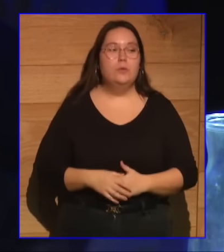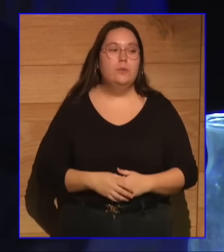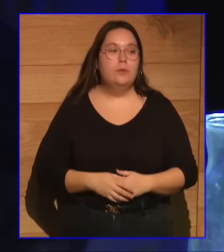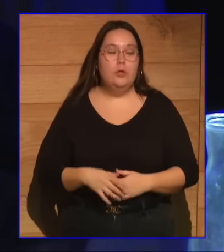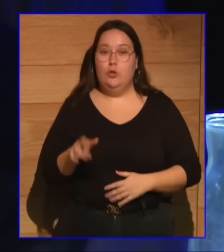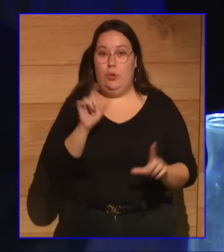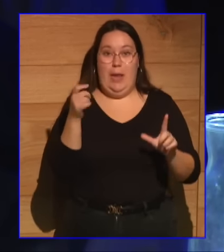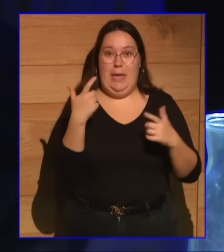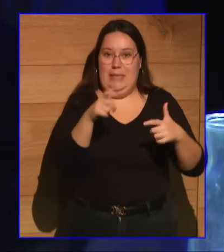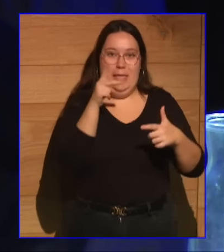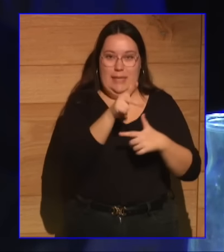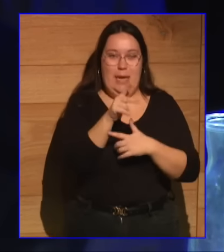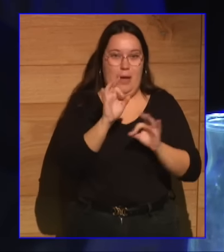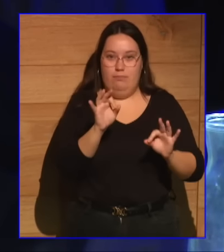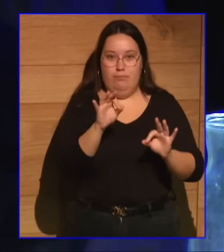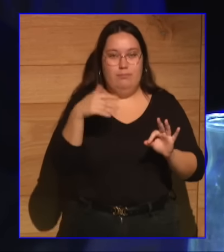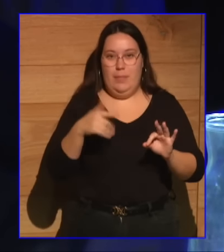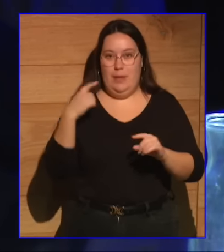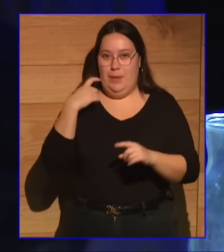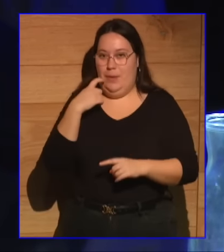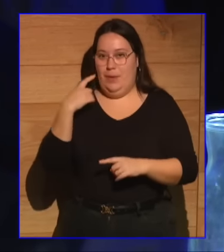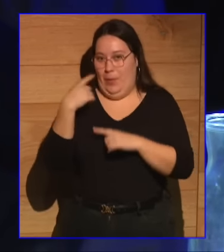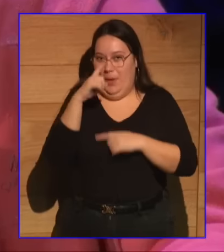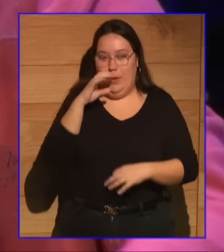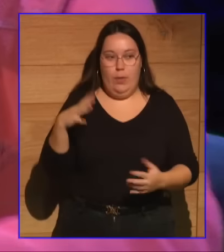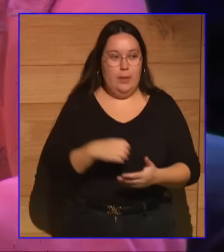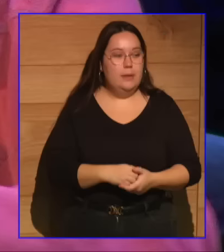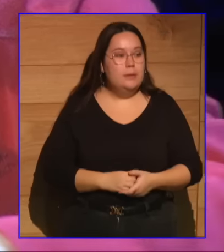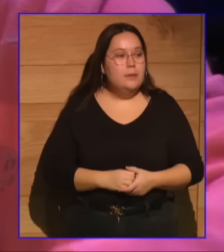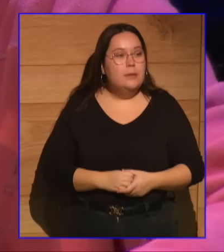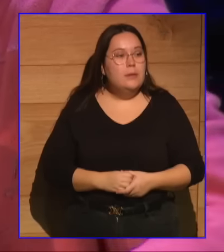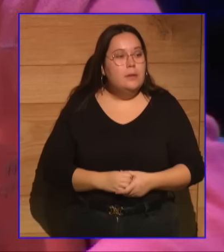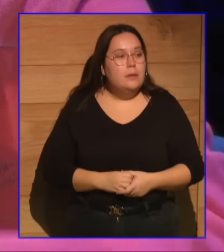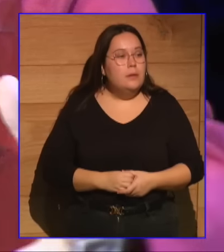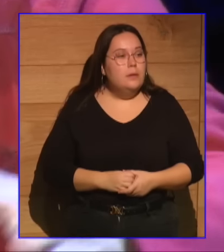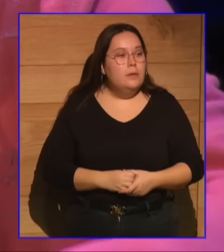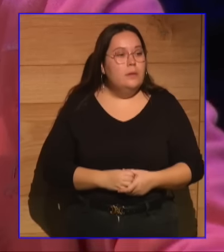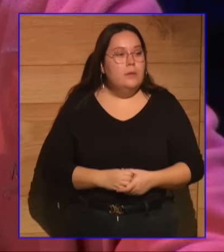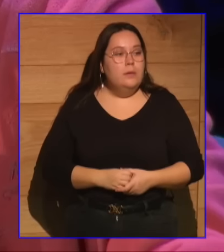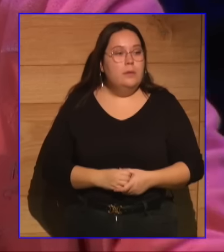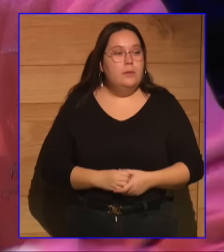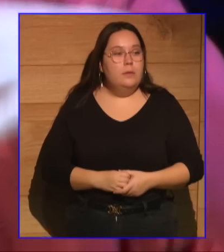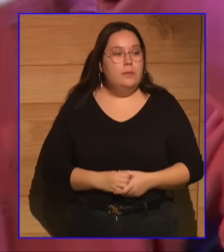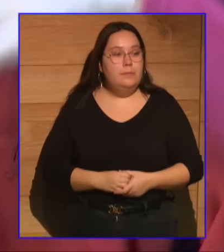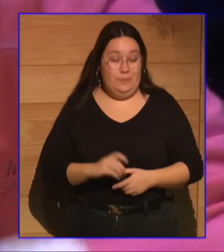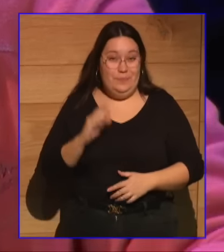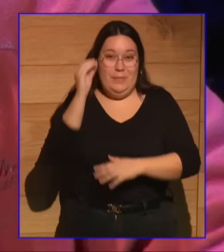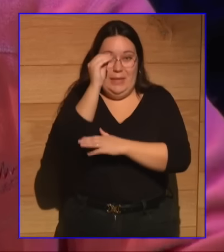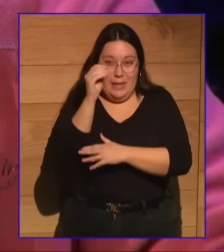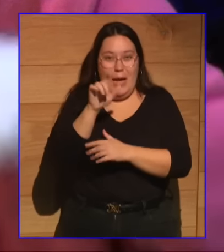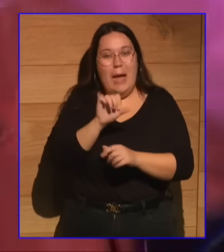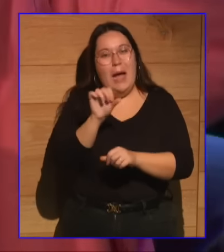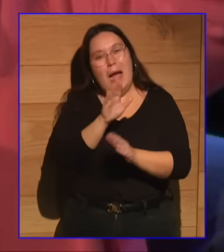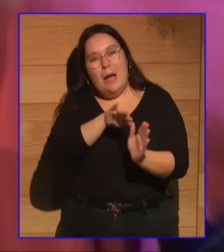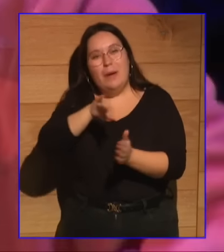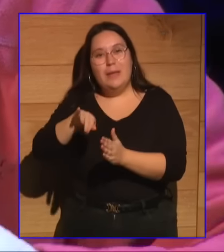coches, mítica, ¿no? Hablando de coches, a mí, fíjate, la película, el momento más me impresiona de toda la película, aparte del tema este del T-Rex y tal, es la